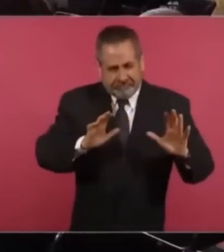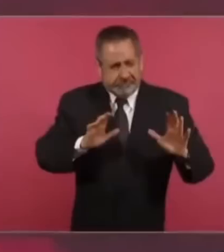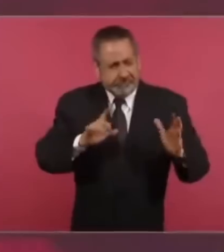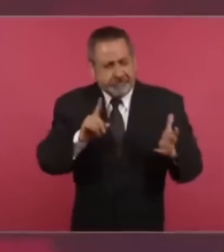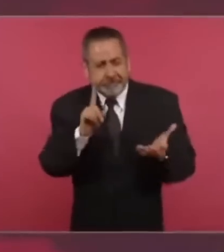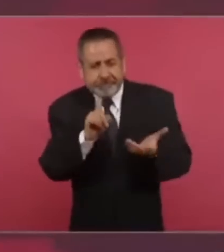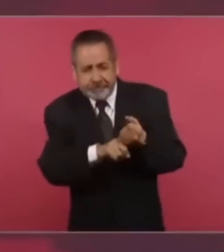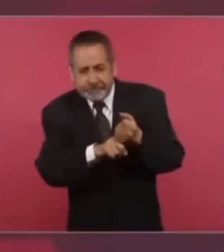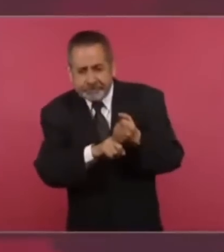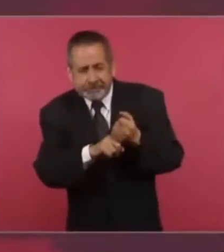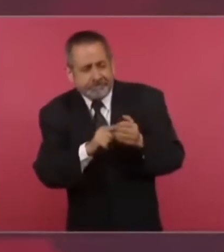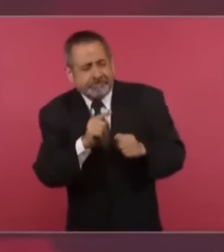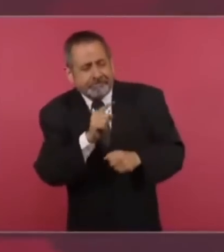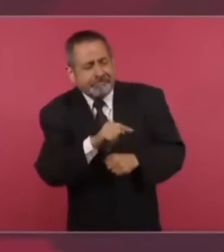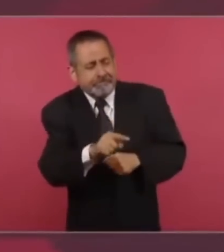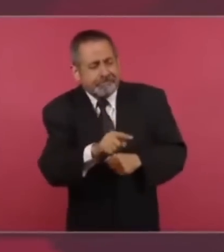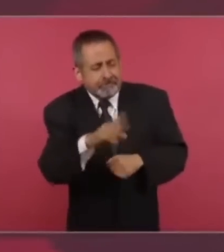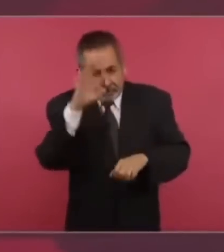pero